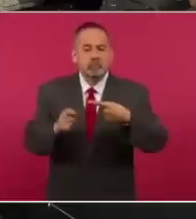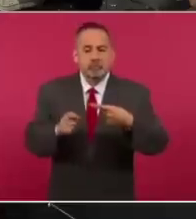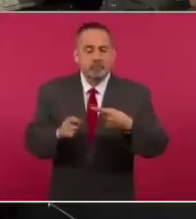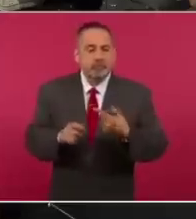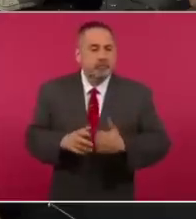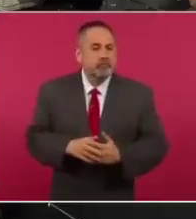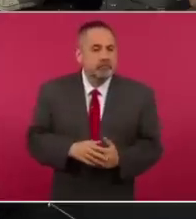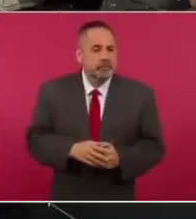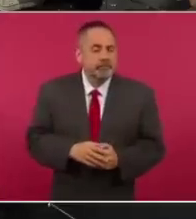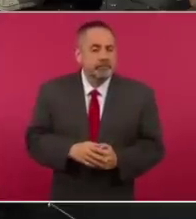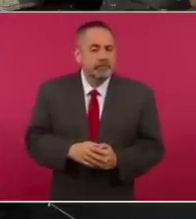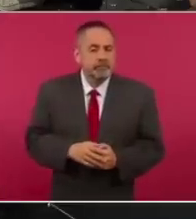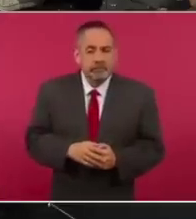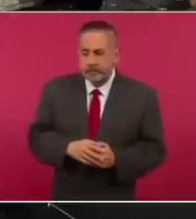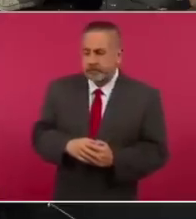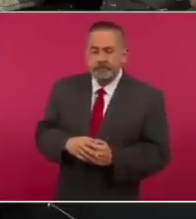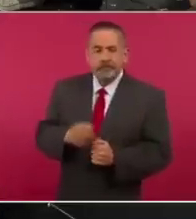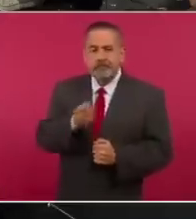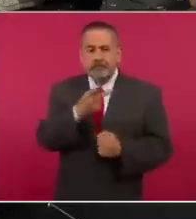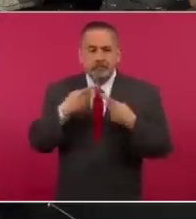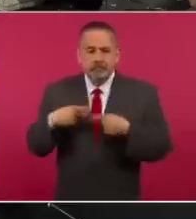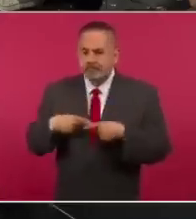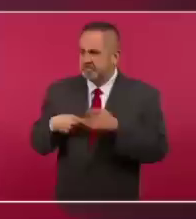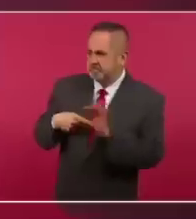tráfico de personas,